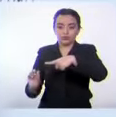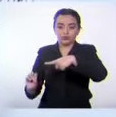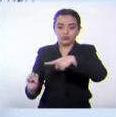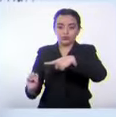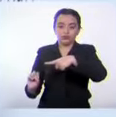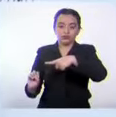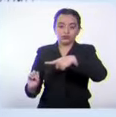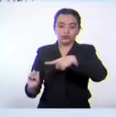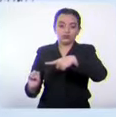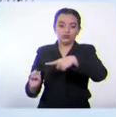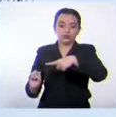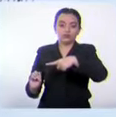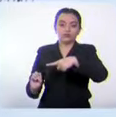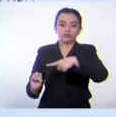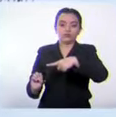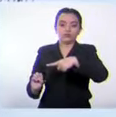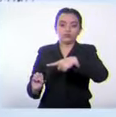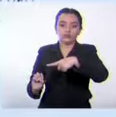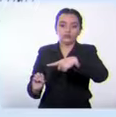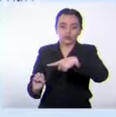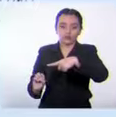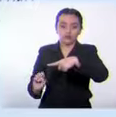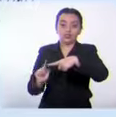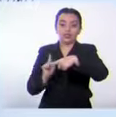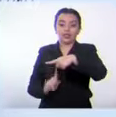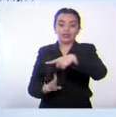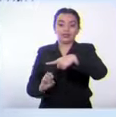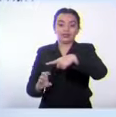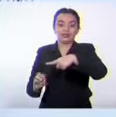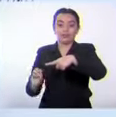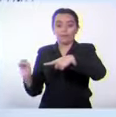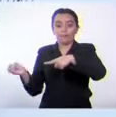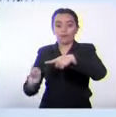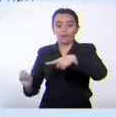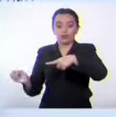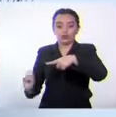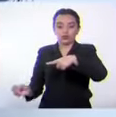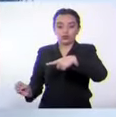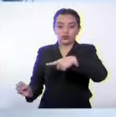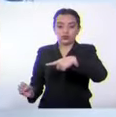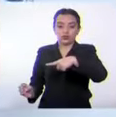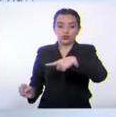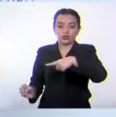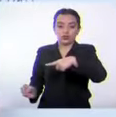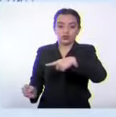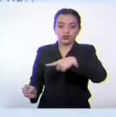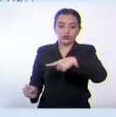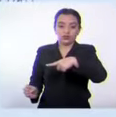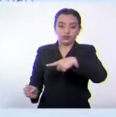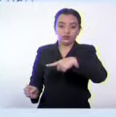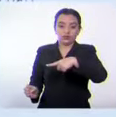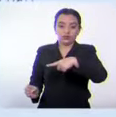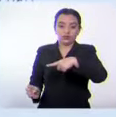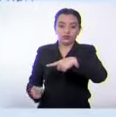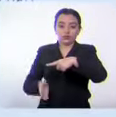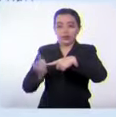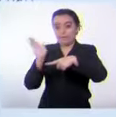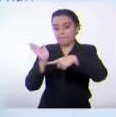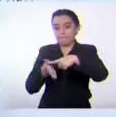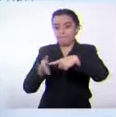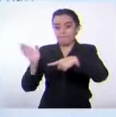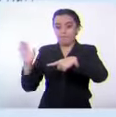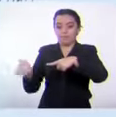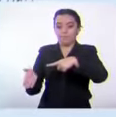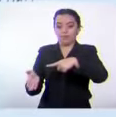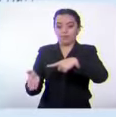Esto es un porcentaje y así podemos eliminar los mililitros con estos mililitros, el